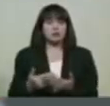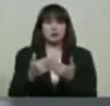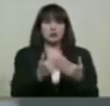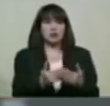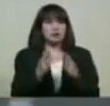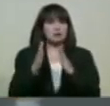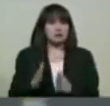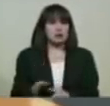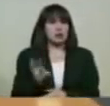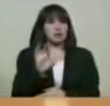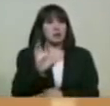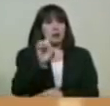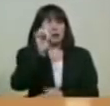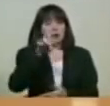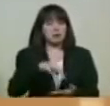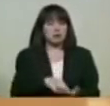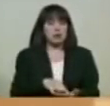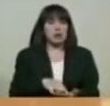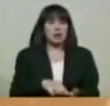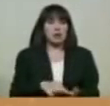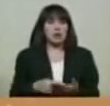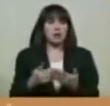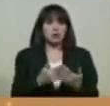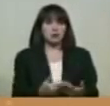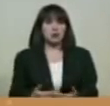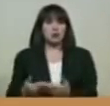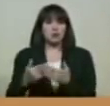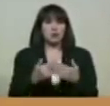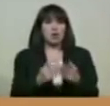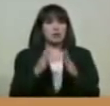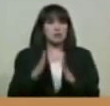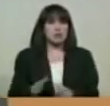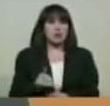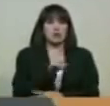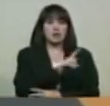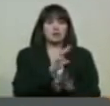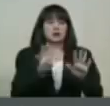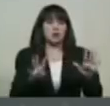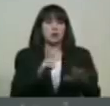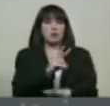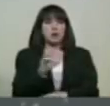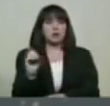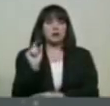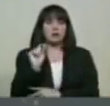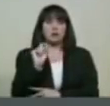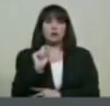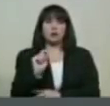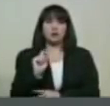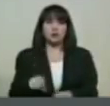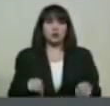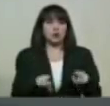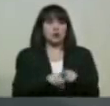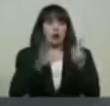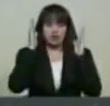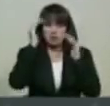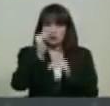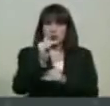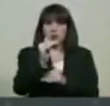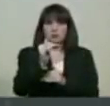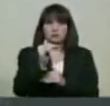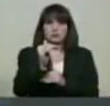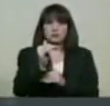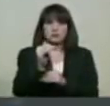graduaron, 1000 estudiantes que se graduaron con 19 y 20 puntos. Abordamos de igual manera el